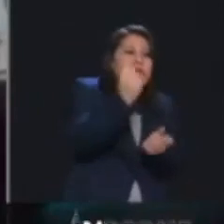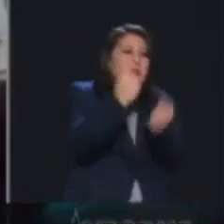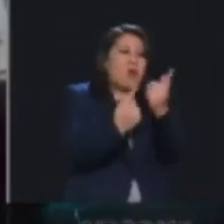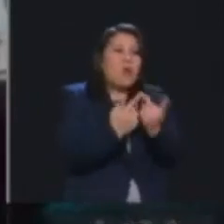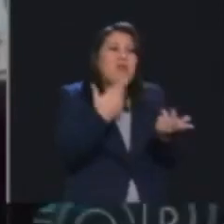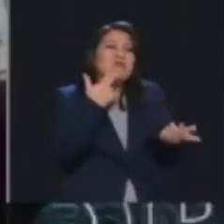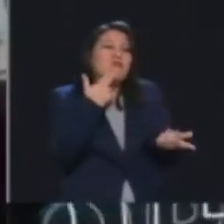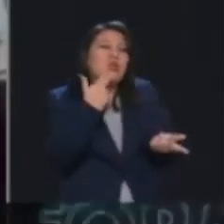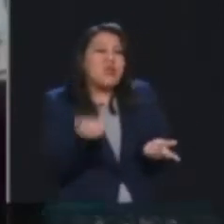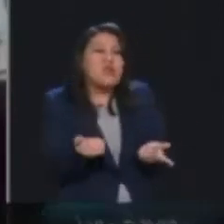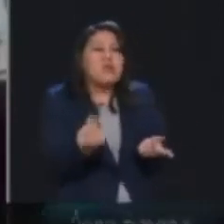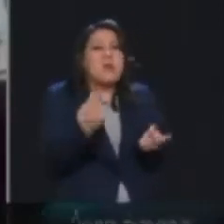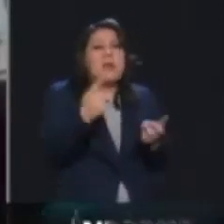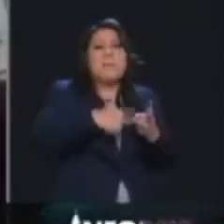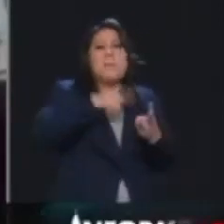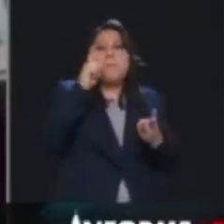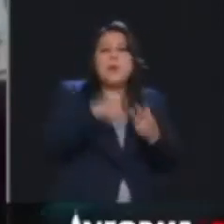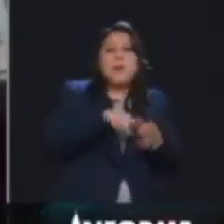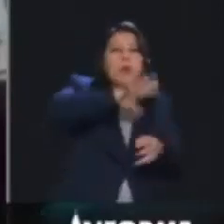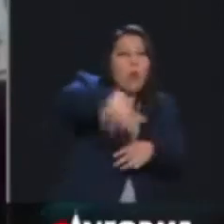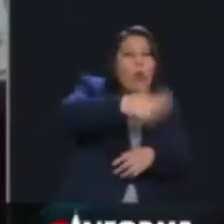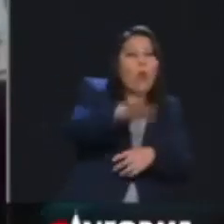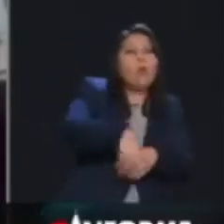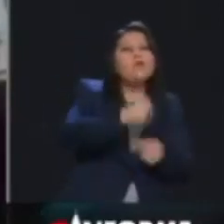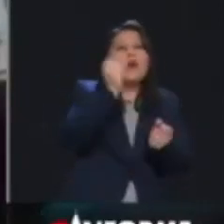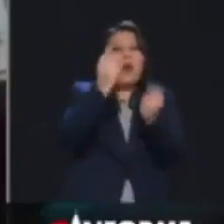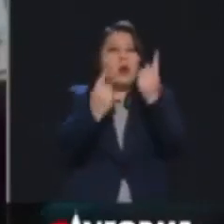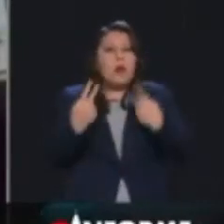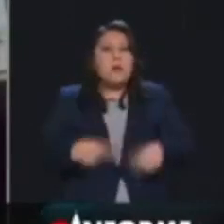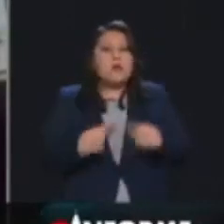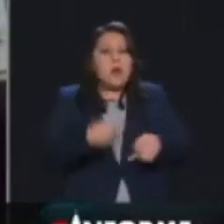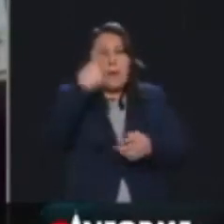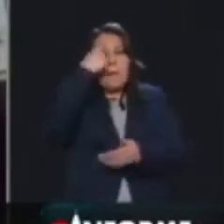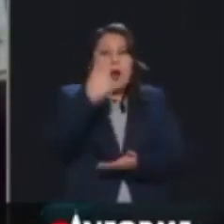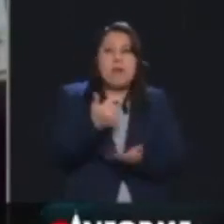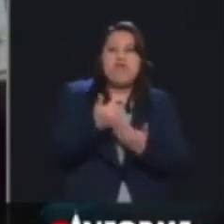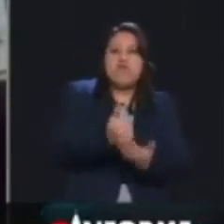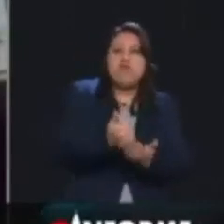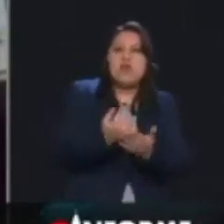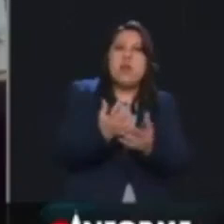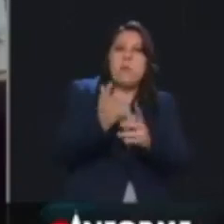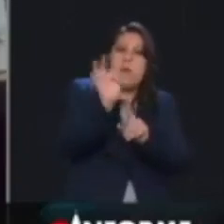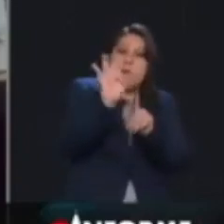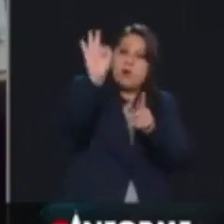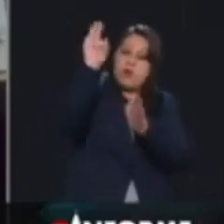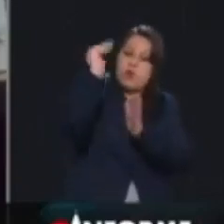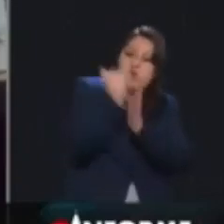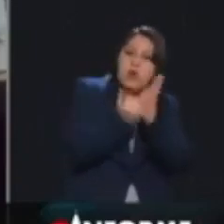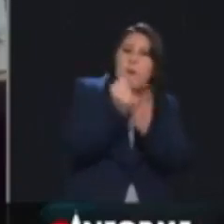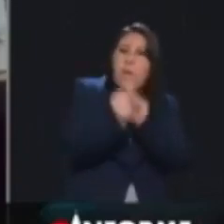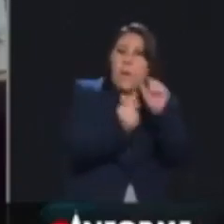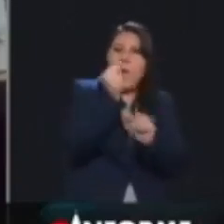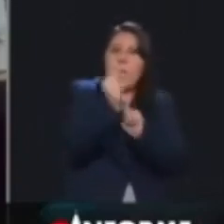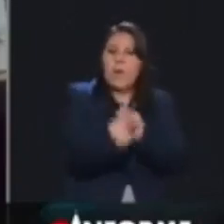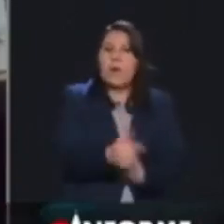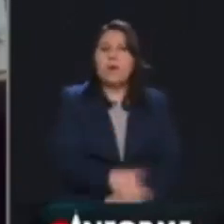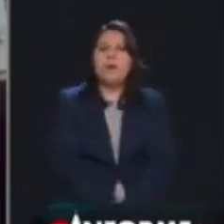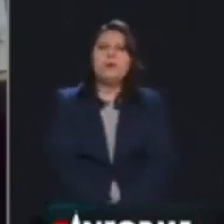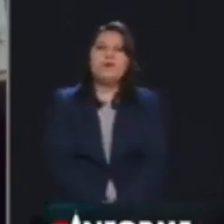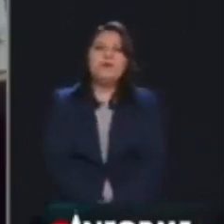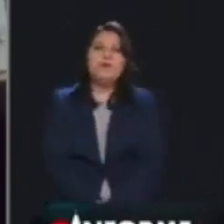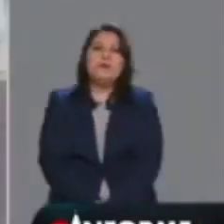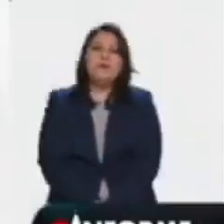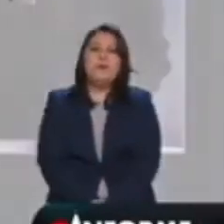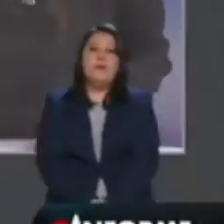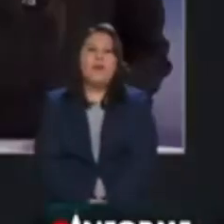están facultados, buscar proveedores más baratos, tanto de servicios, etcétera. O sea, si le buscan, lo van a encontrar, ¿no? Una